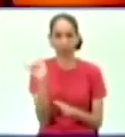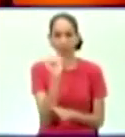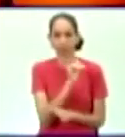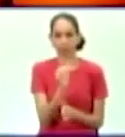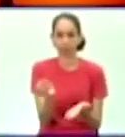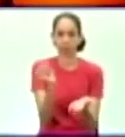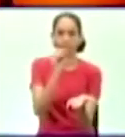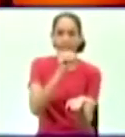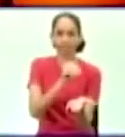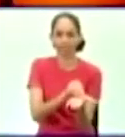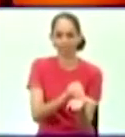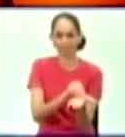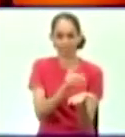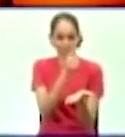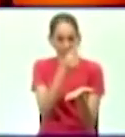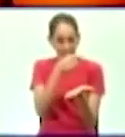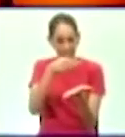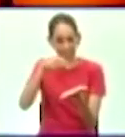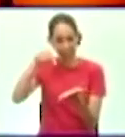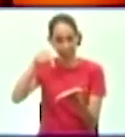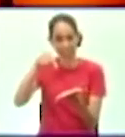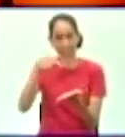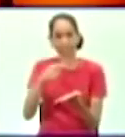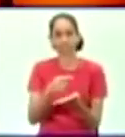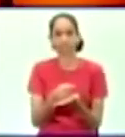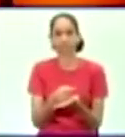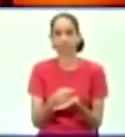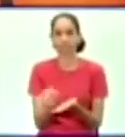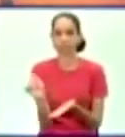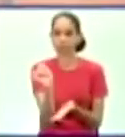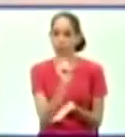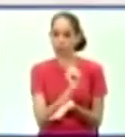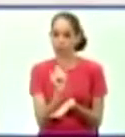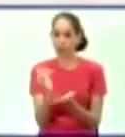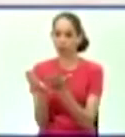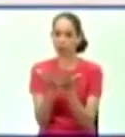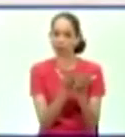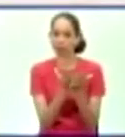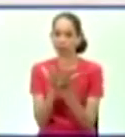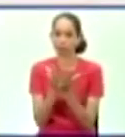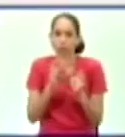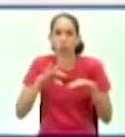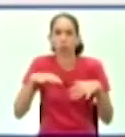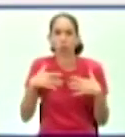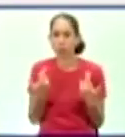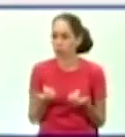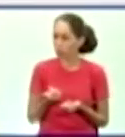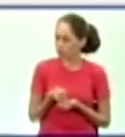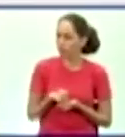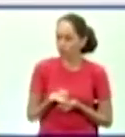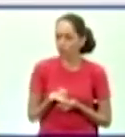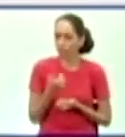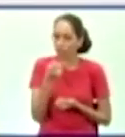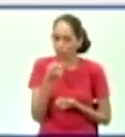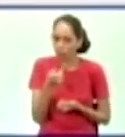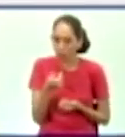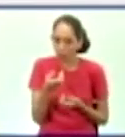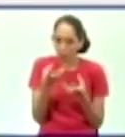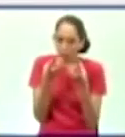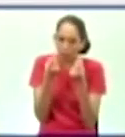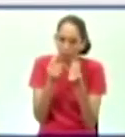mismo arco. También estudiamos en esta unidad cómo calcular la longitud de